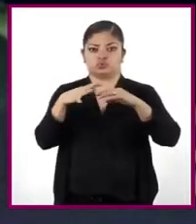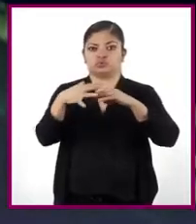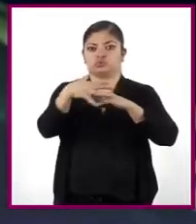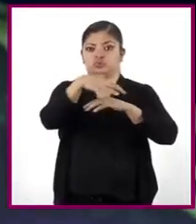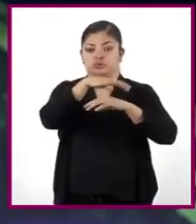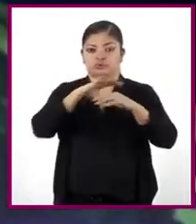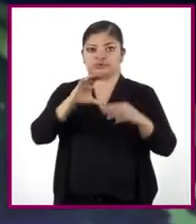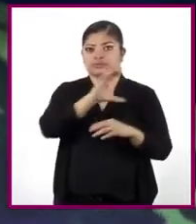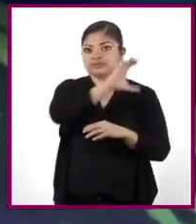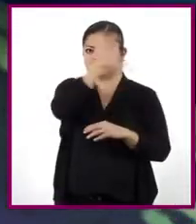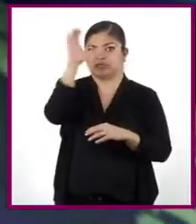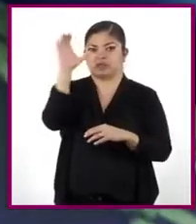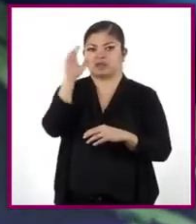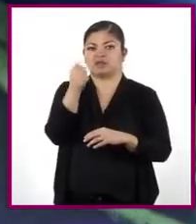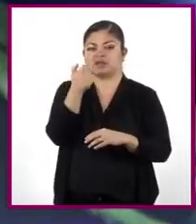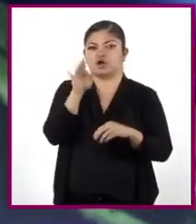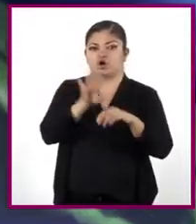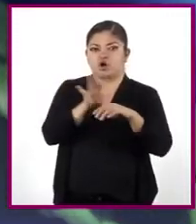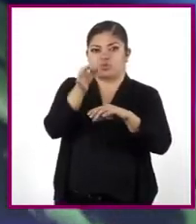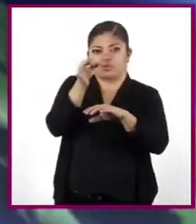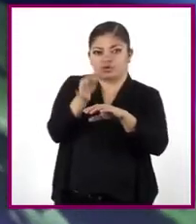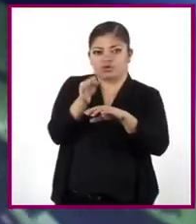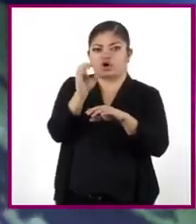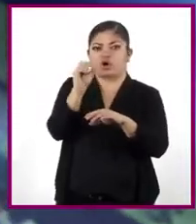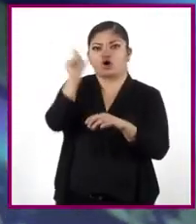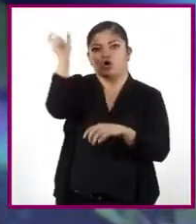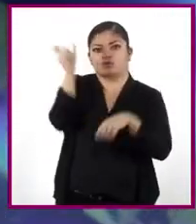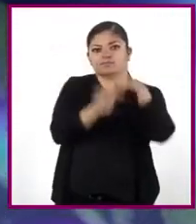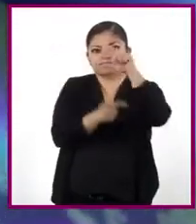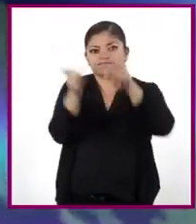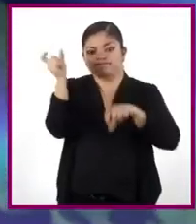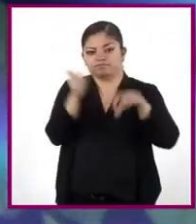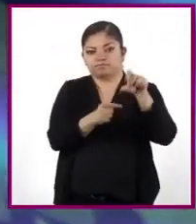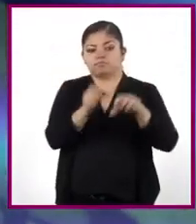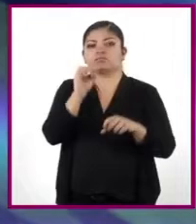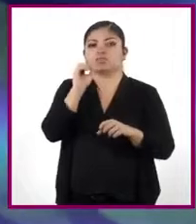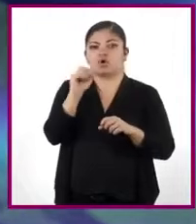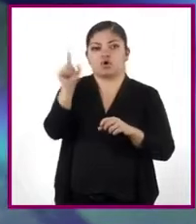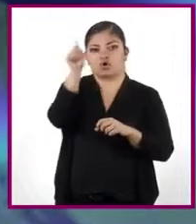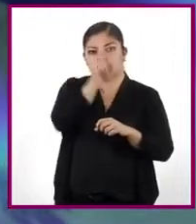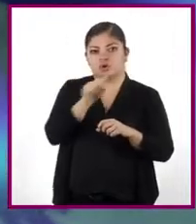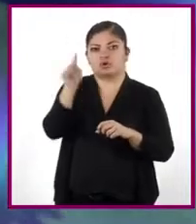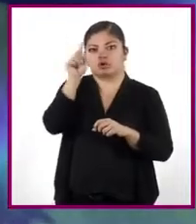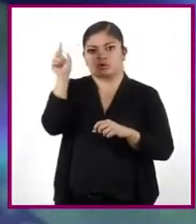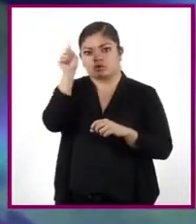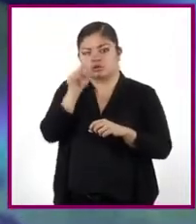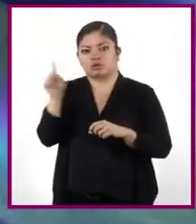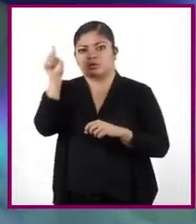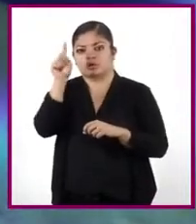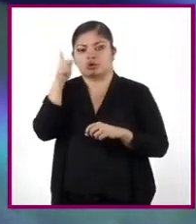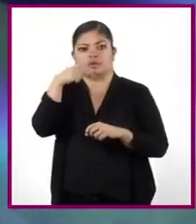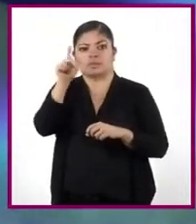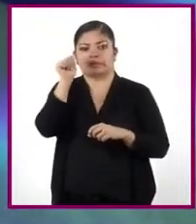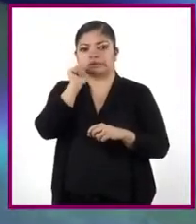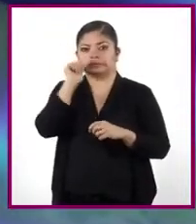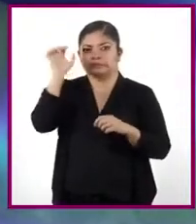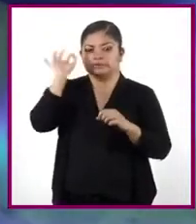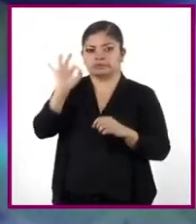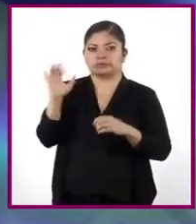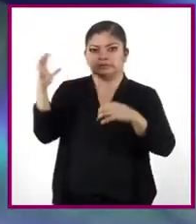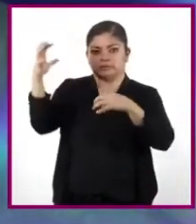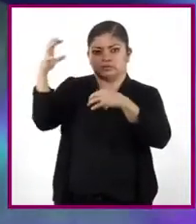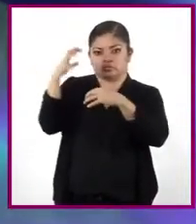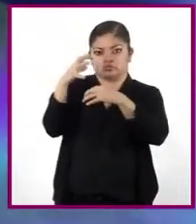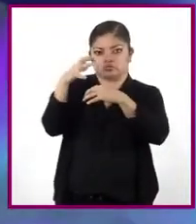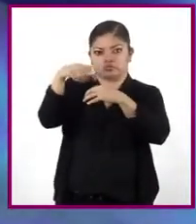cielo, ya sea como un punto, como franjas horizontales o como círculos, pero siempre alineada con el campo magnético